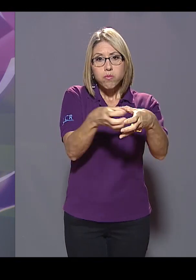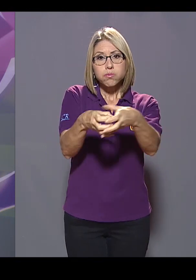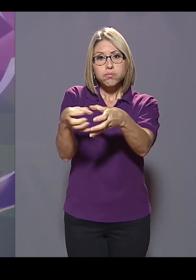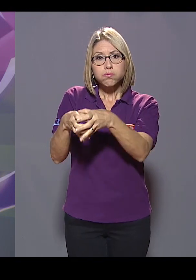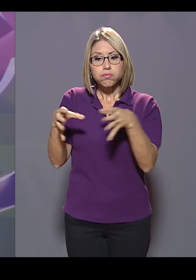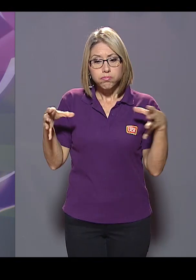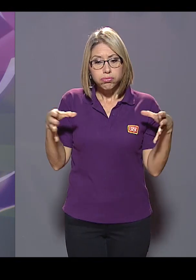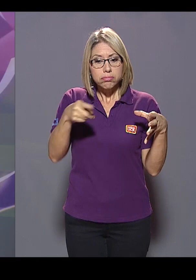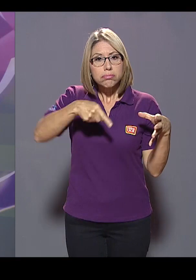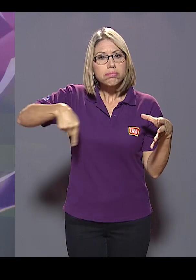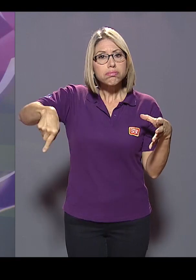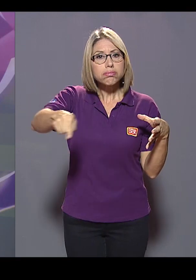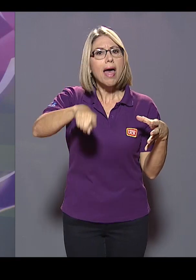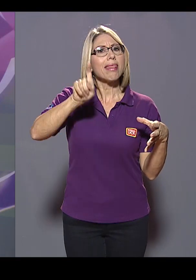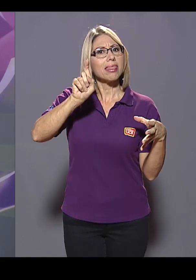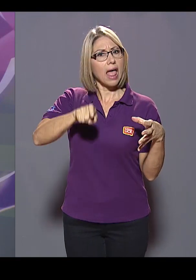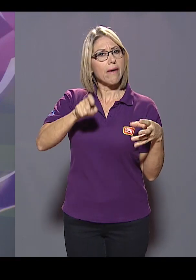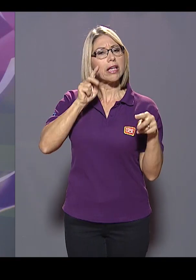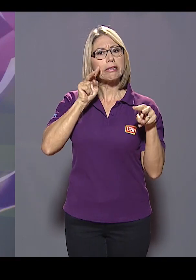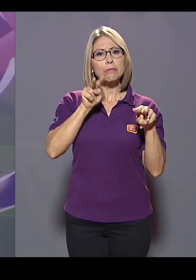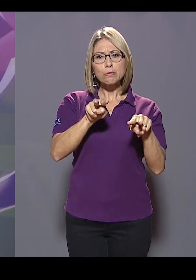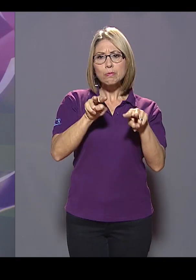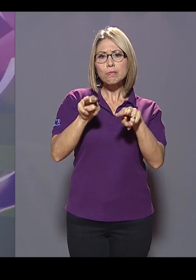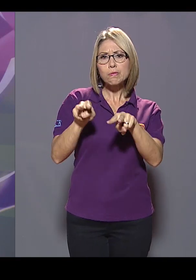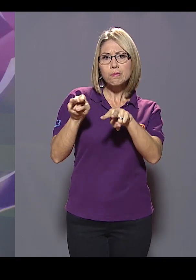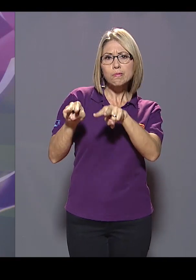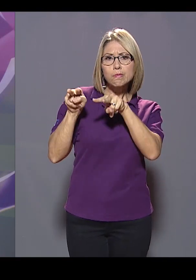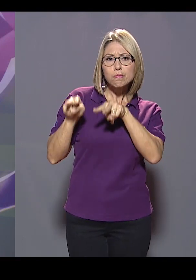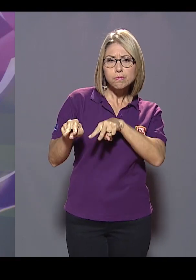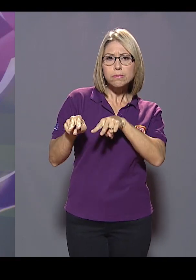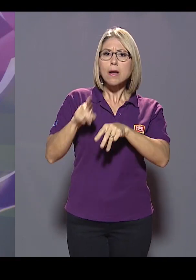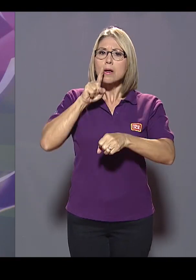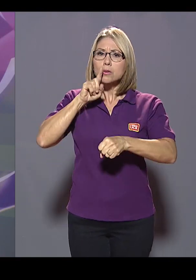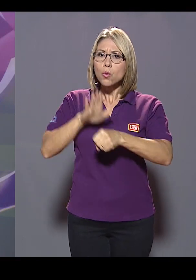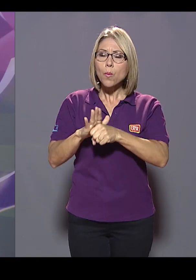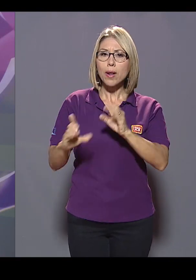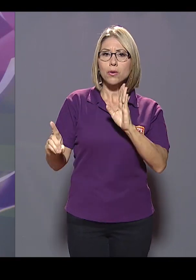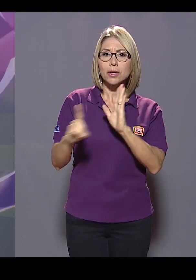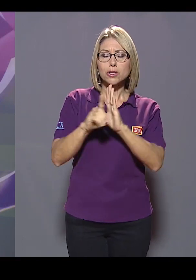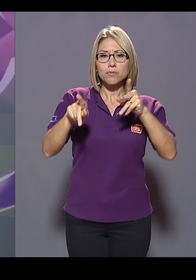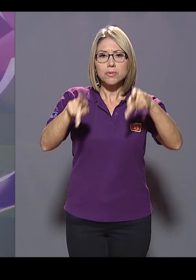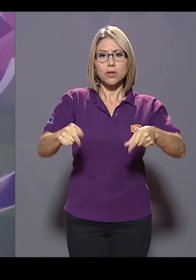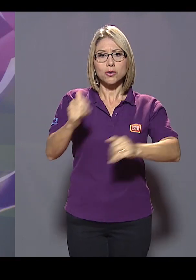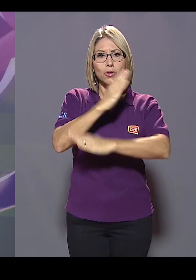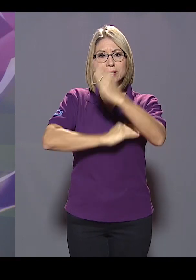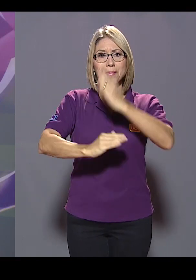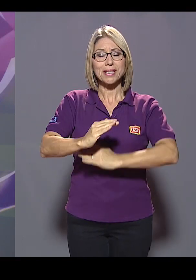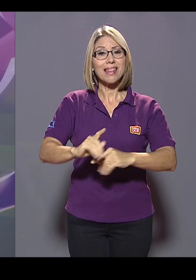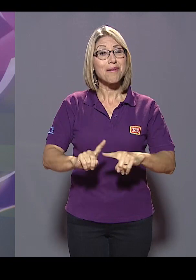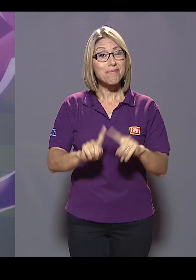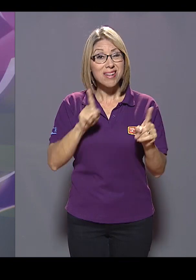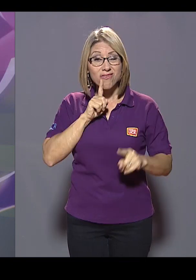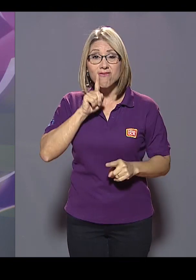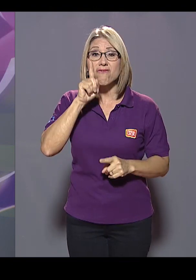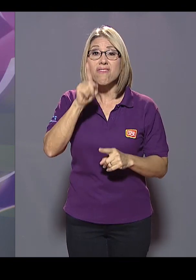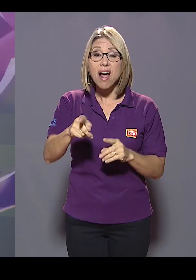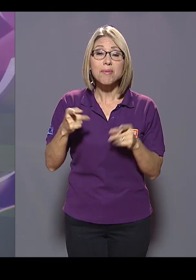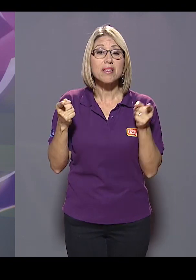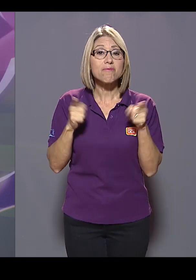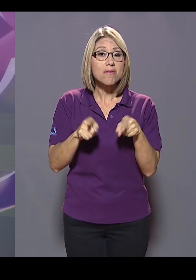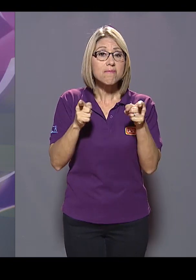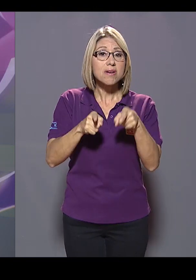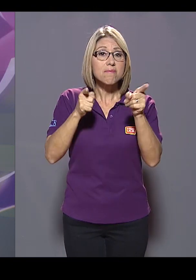deberían de estar velando porque los derechos de las personas con discapacidad se cumplan, pero en la vida cotidiana y en las